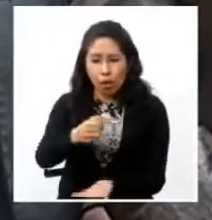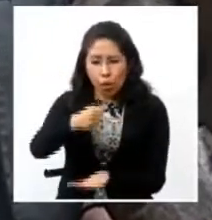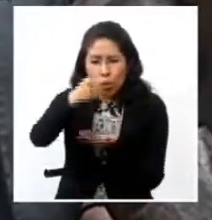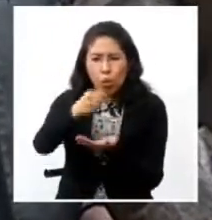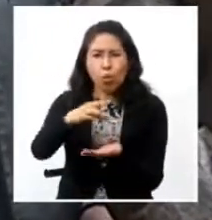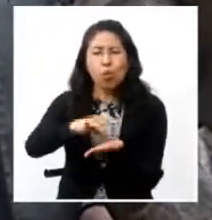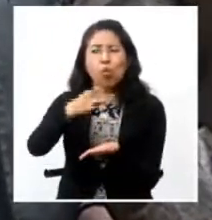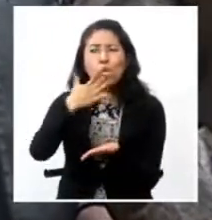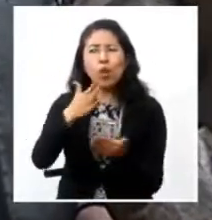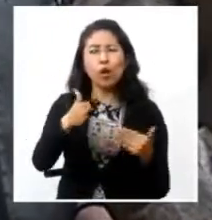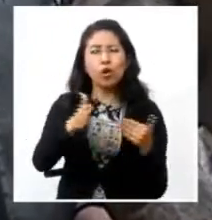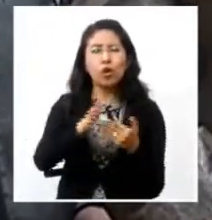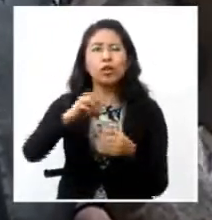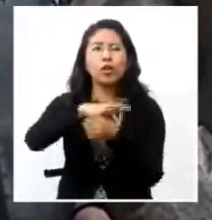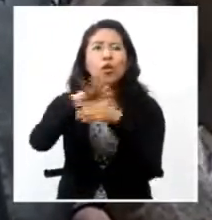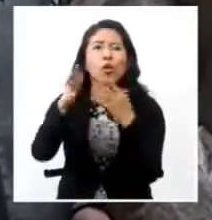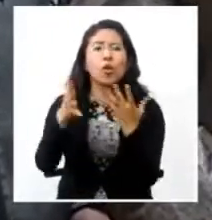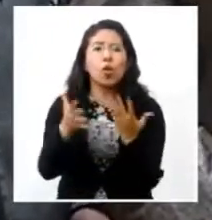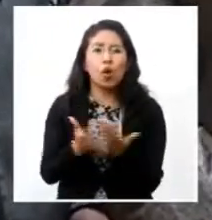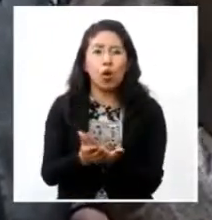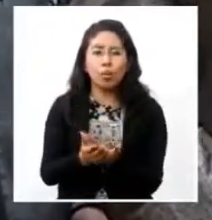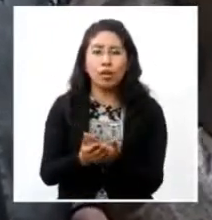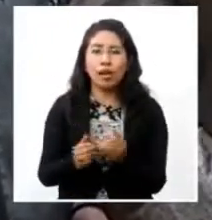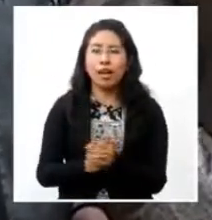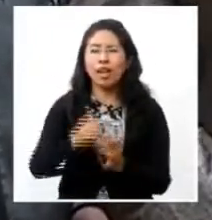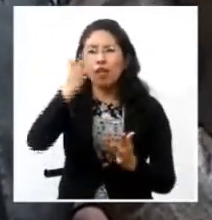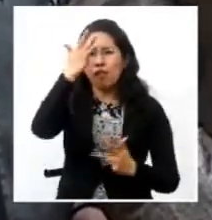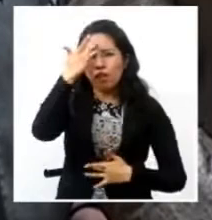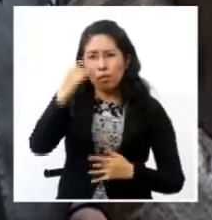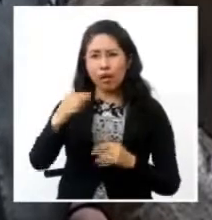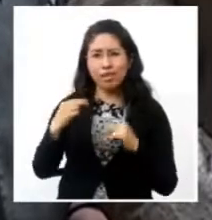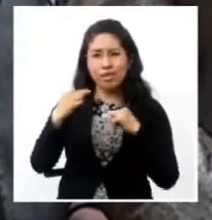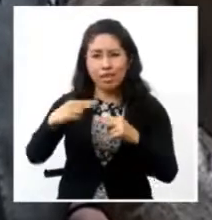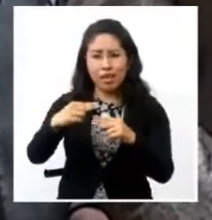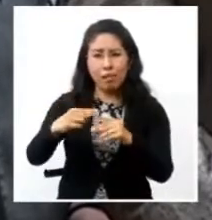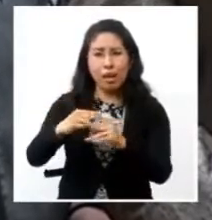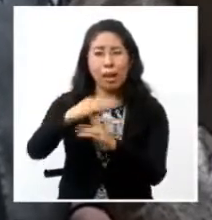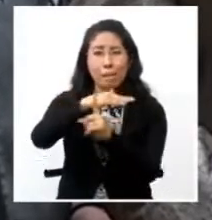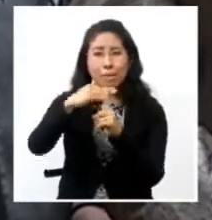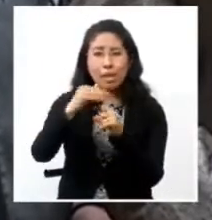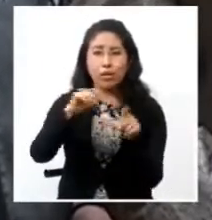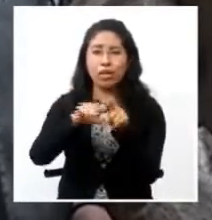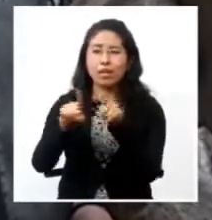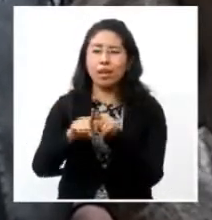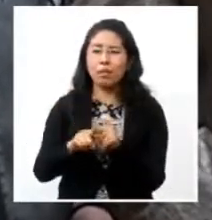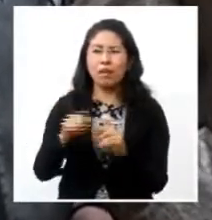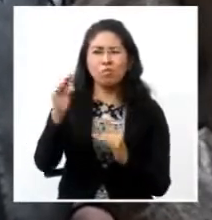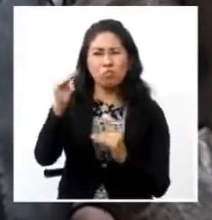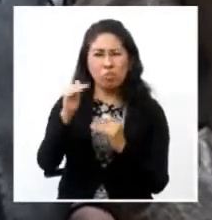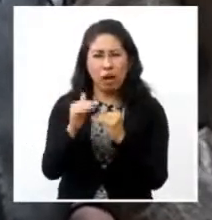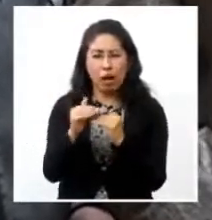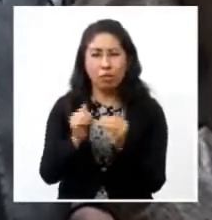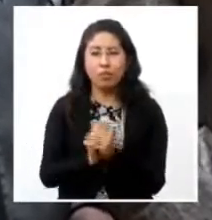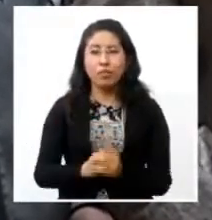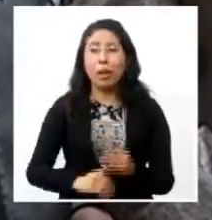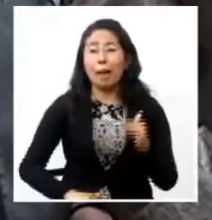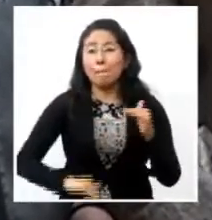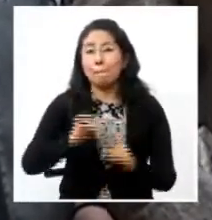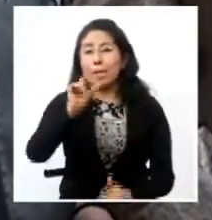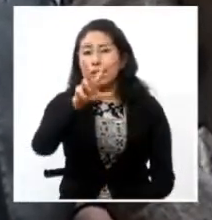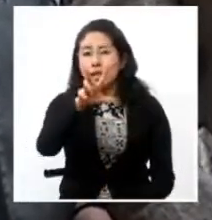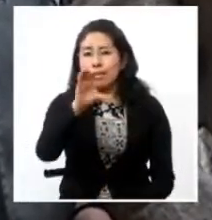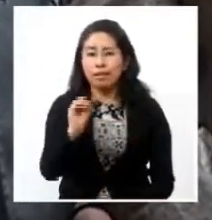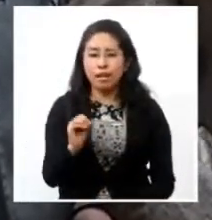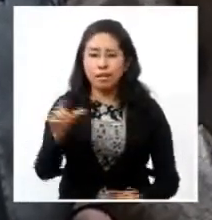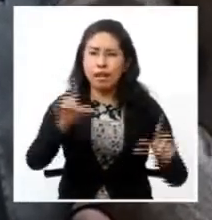contra el COVID en su grado leve y moderado. Habilitamos más de 30 laboratorios para detectar el